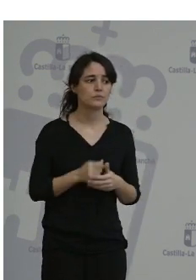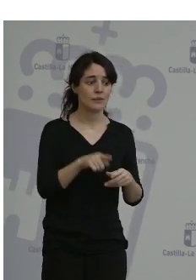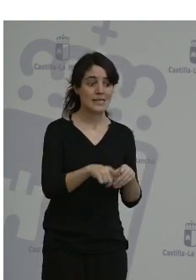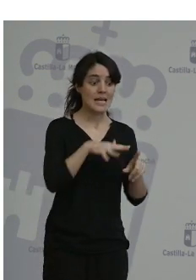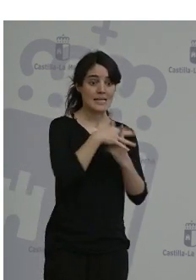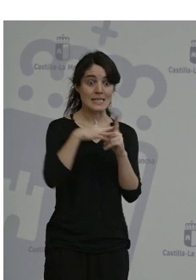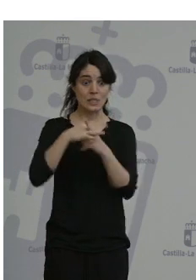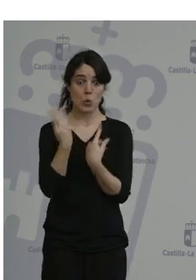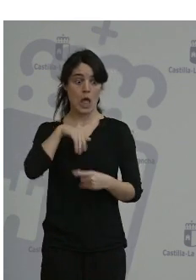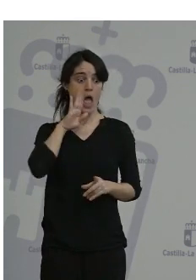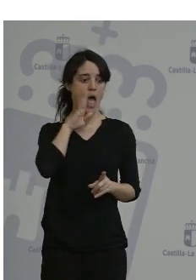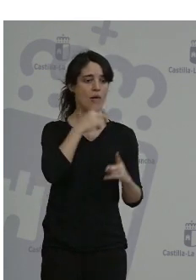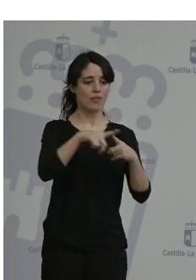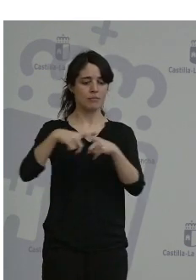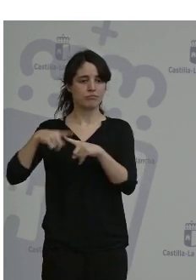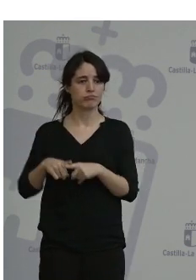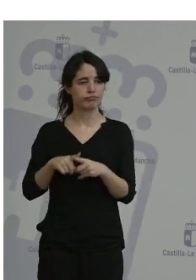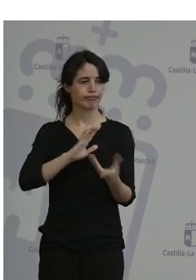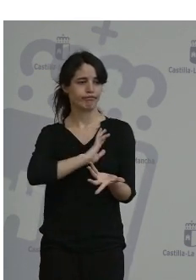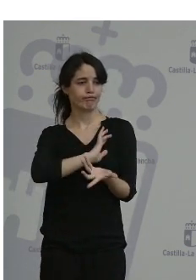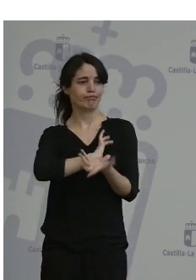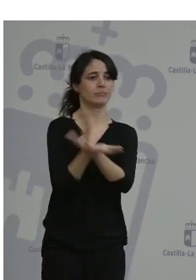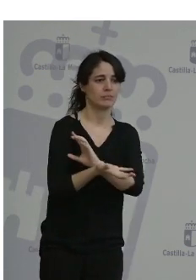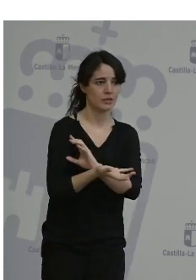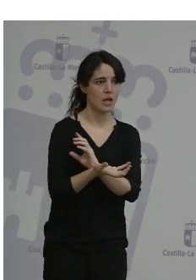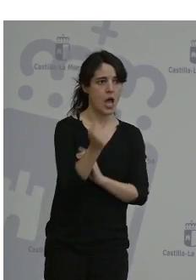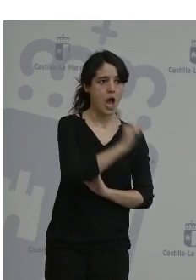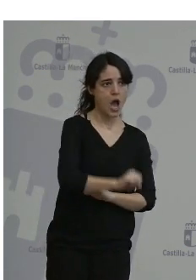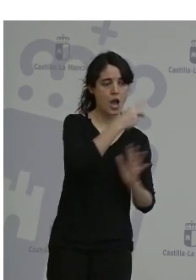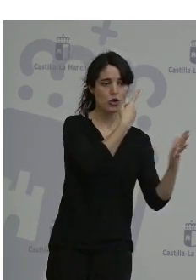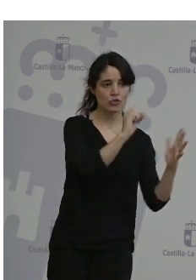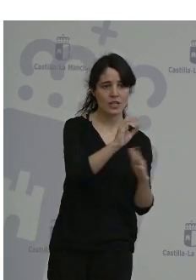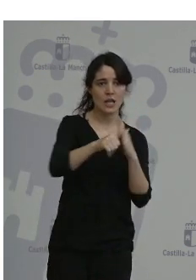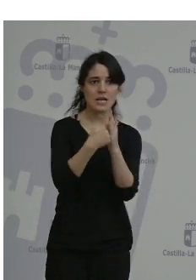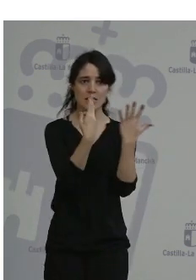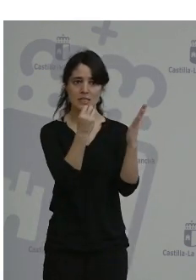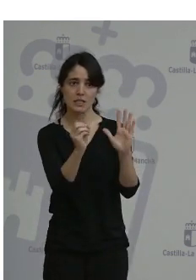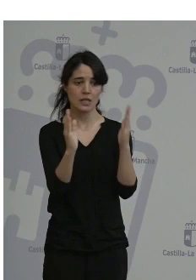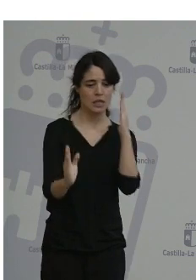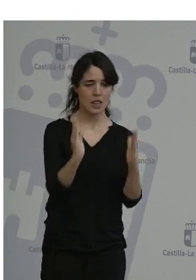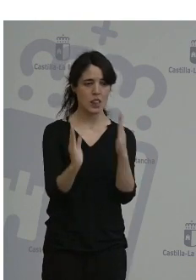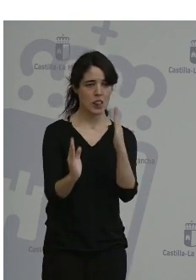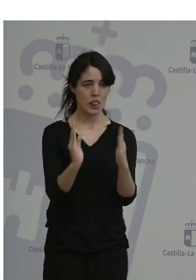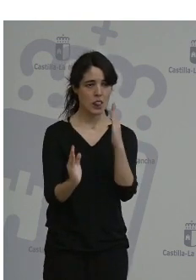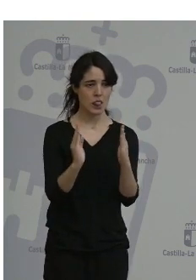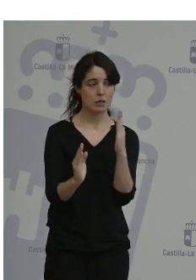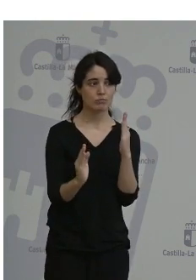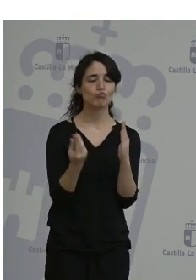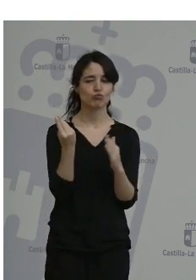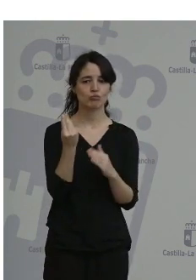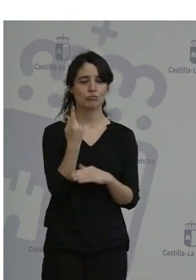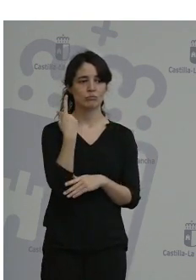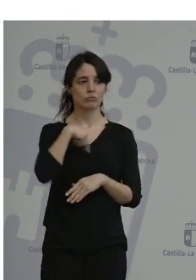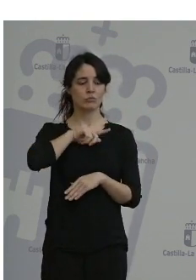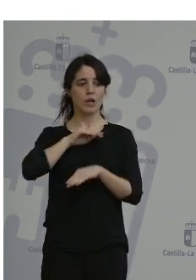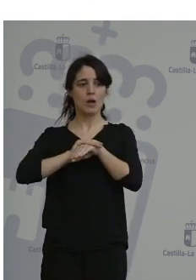situaciones tuvieron un cambio radical entre los años 60 y 70, ese periodo de años que un buen amigo de